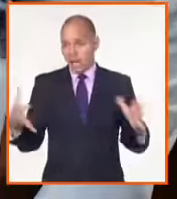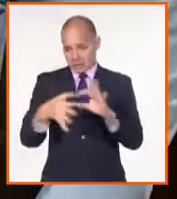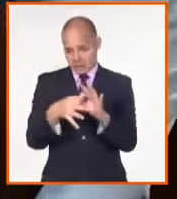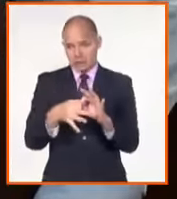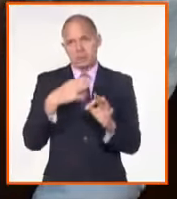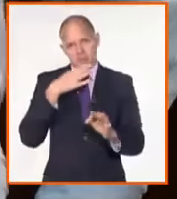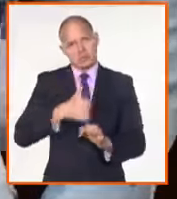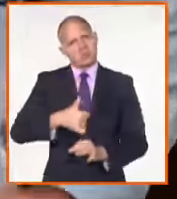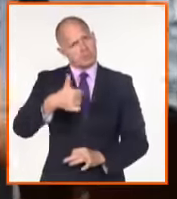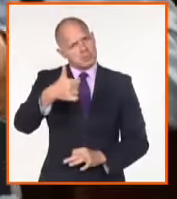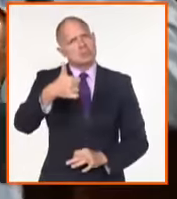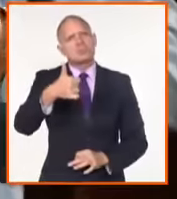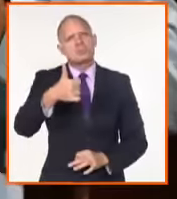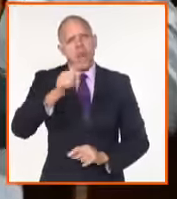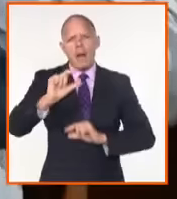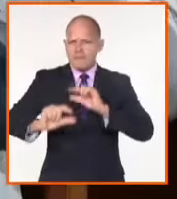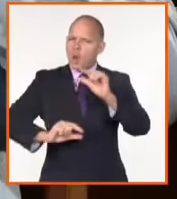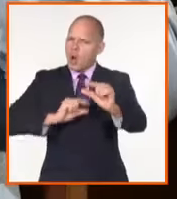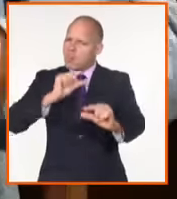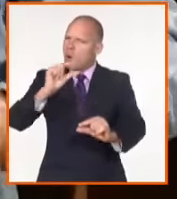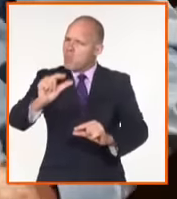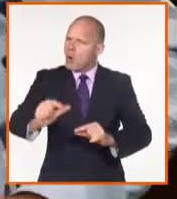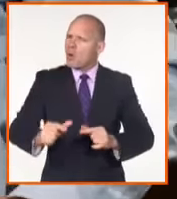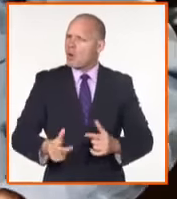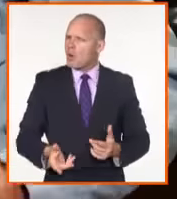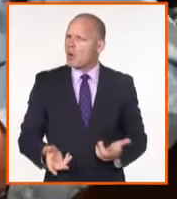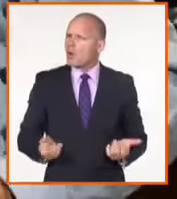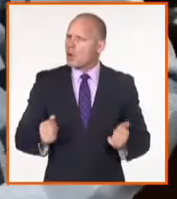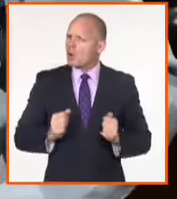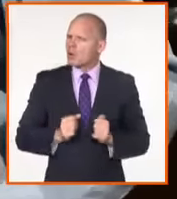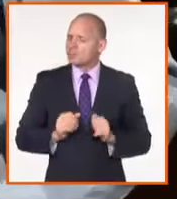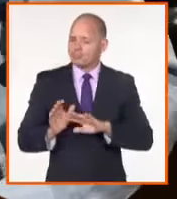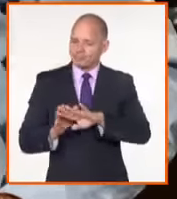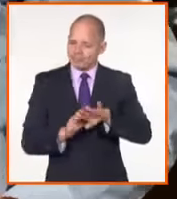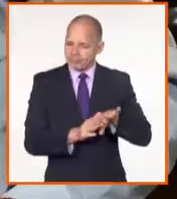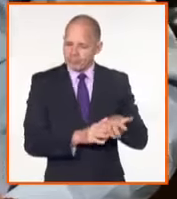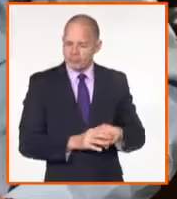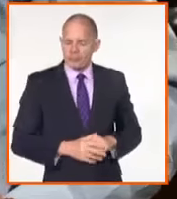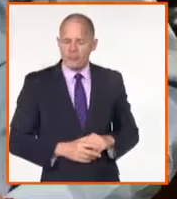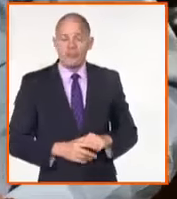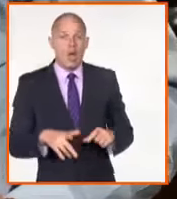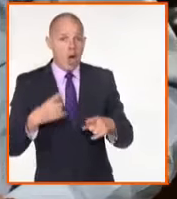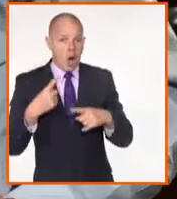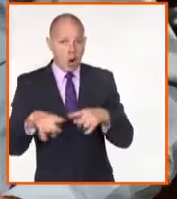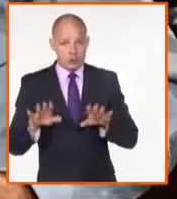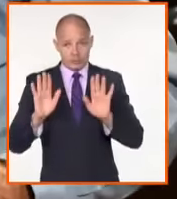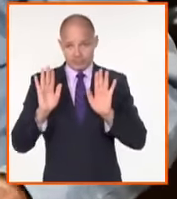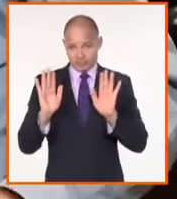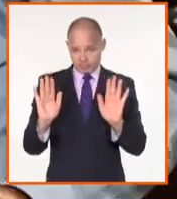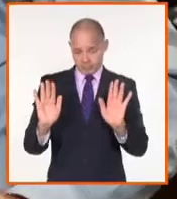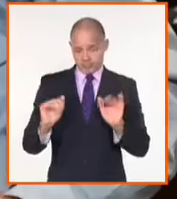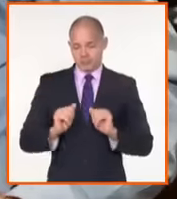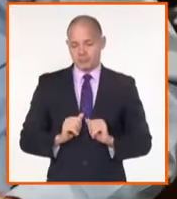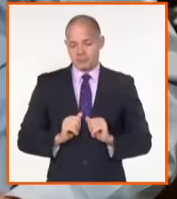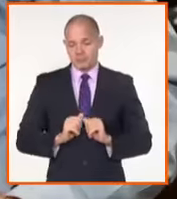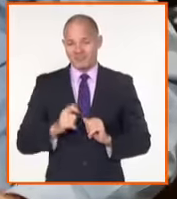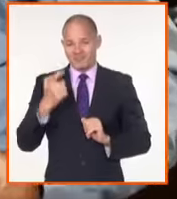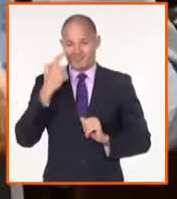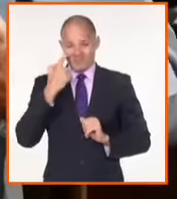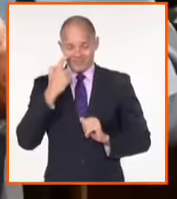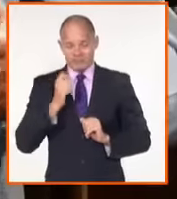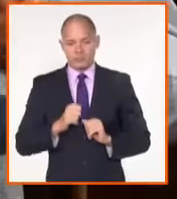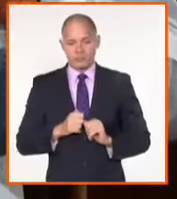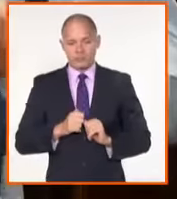de trabajo. Al partido tiene que atenderlo todo, con los métodos y el estilo del partido, sin suplantar